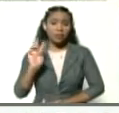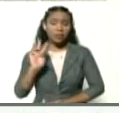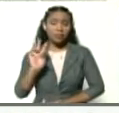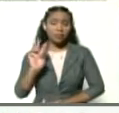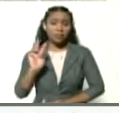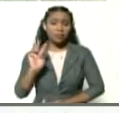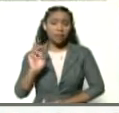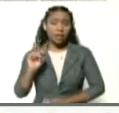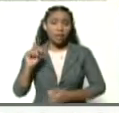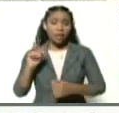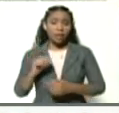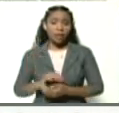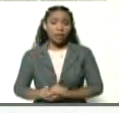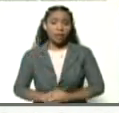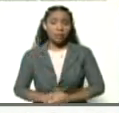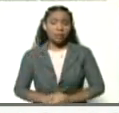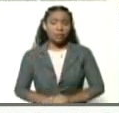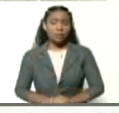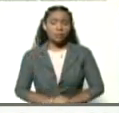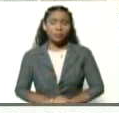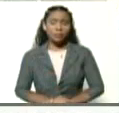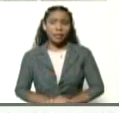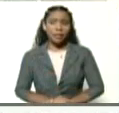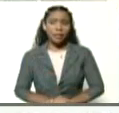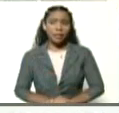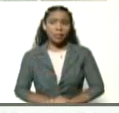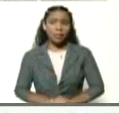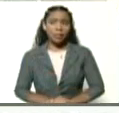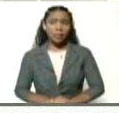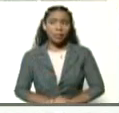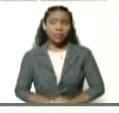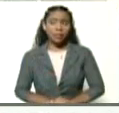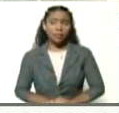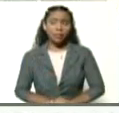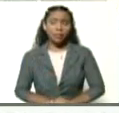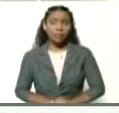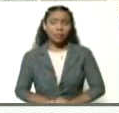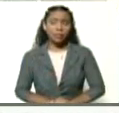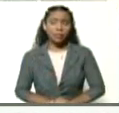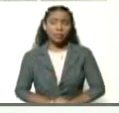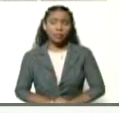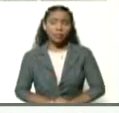gratuitos para todas las etapas del coronavirus.